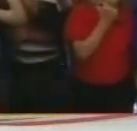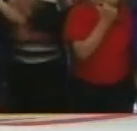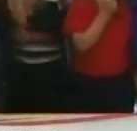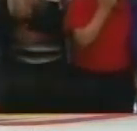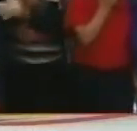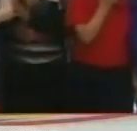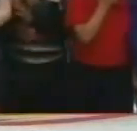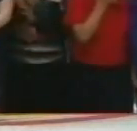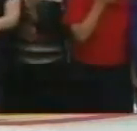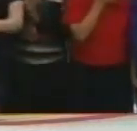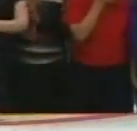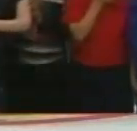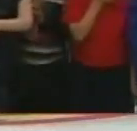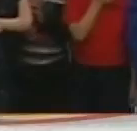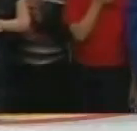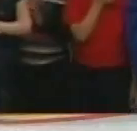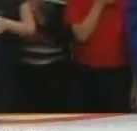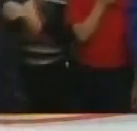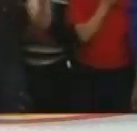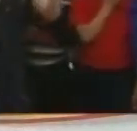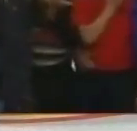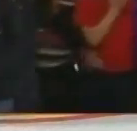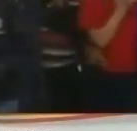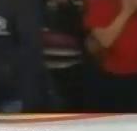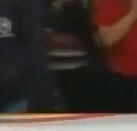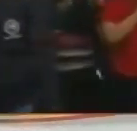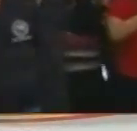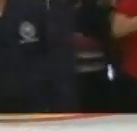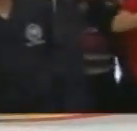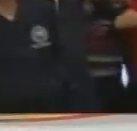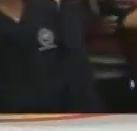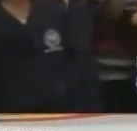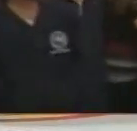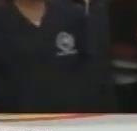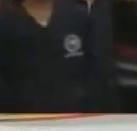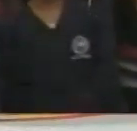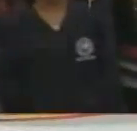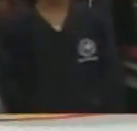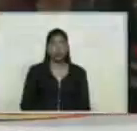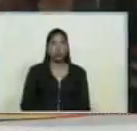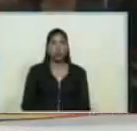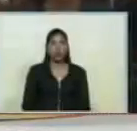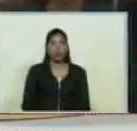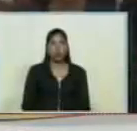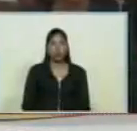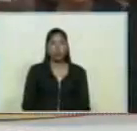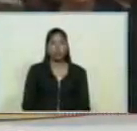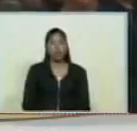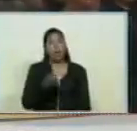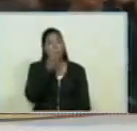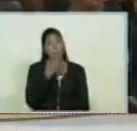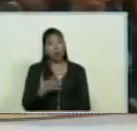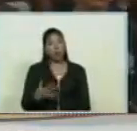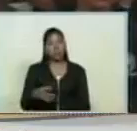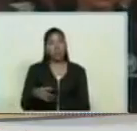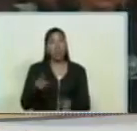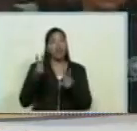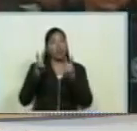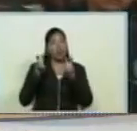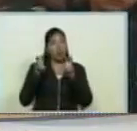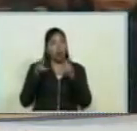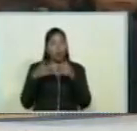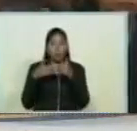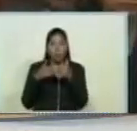soluciones, inaugurando, presidente, y aquí la vemos, esta hermosísima casa de alimentación que está